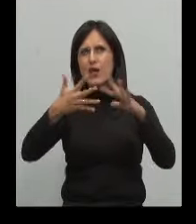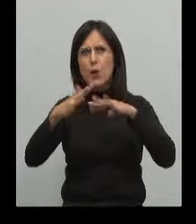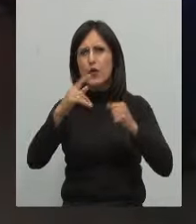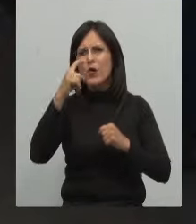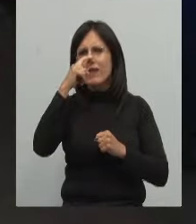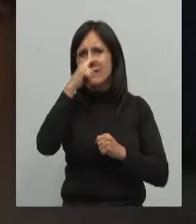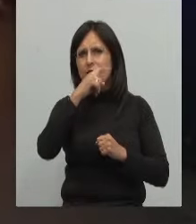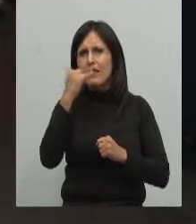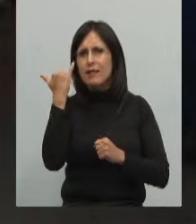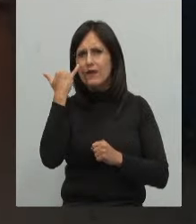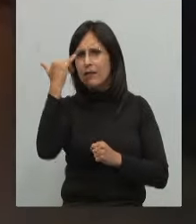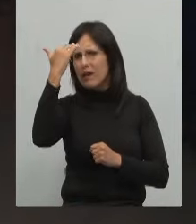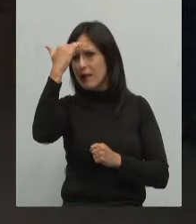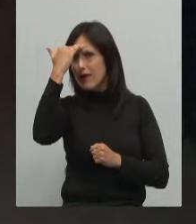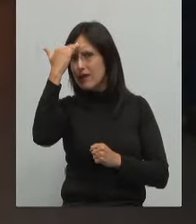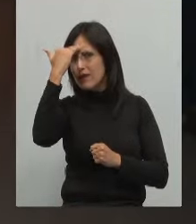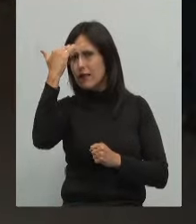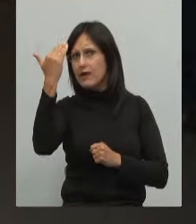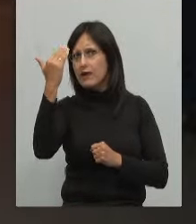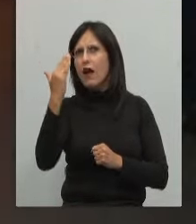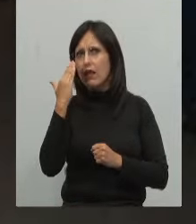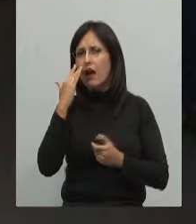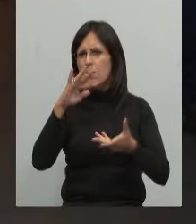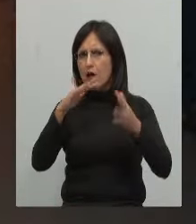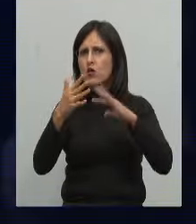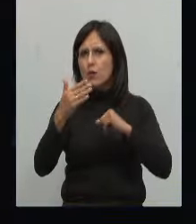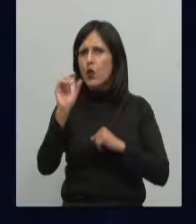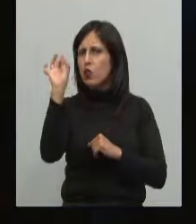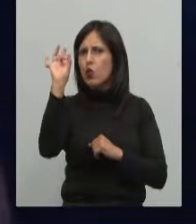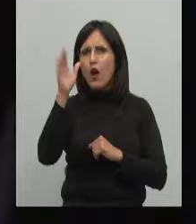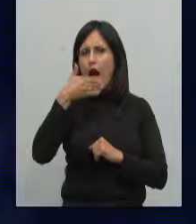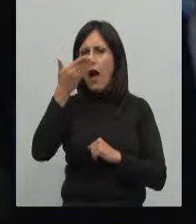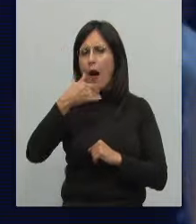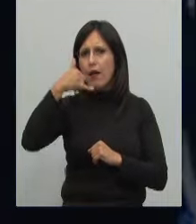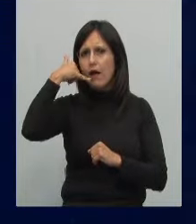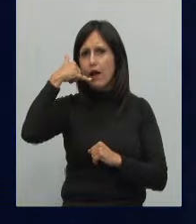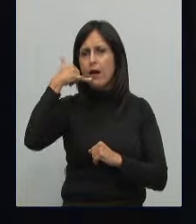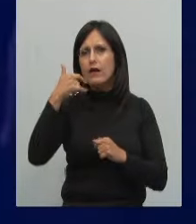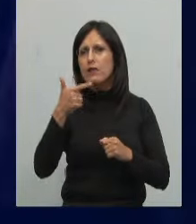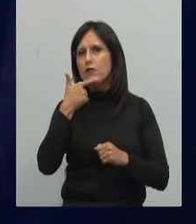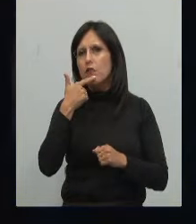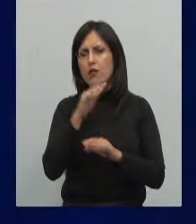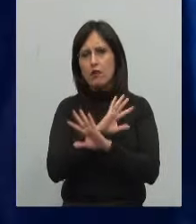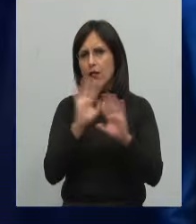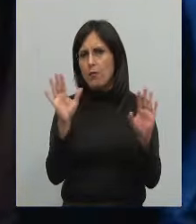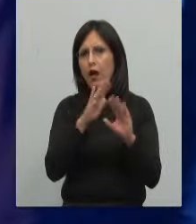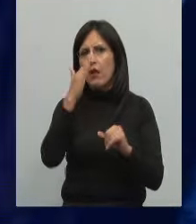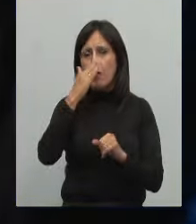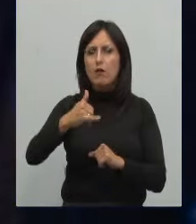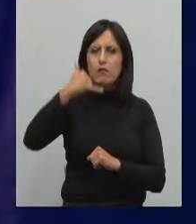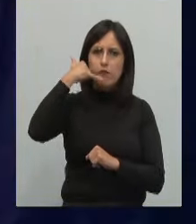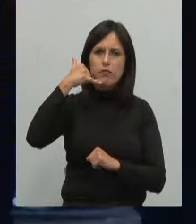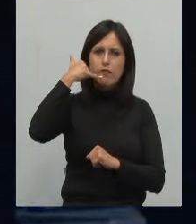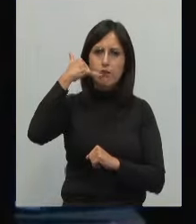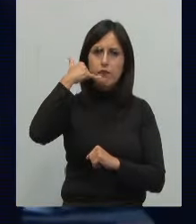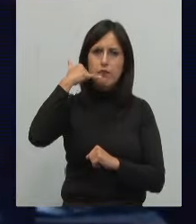tarde. después nunca tuvieron un mensaje de Nunca texto, un más. llamado telefónico, No. nada. Nada, intentamos llamarlo varias veces,